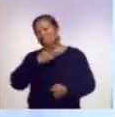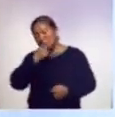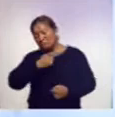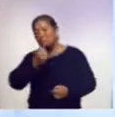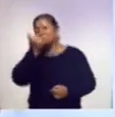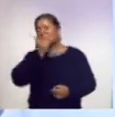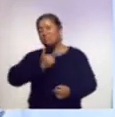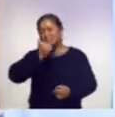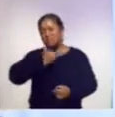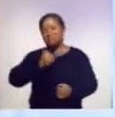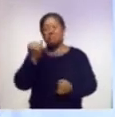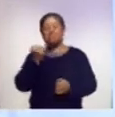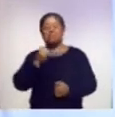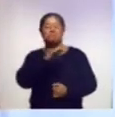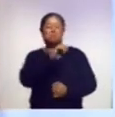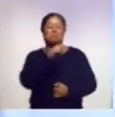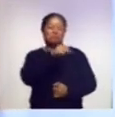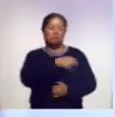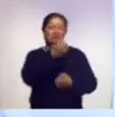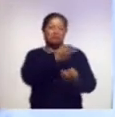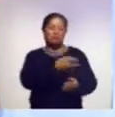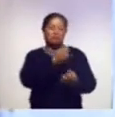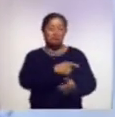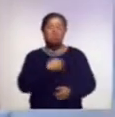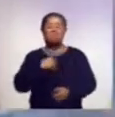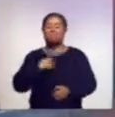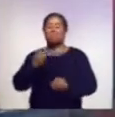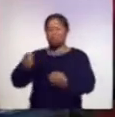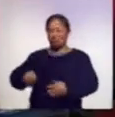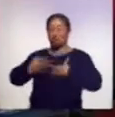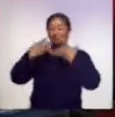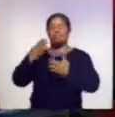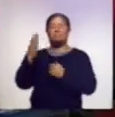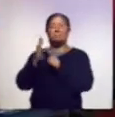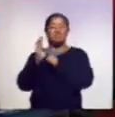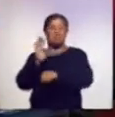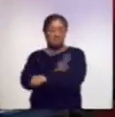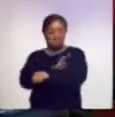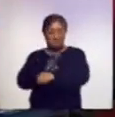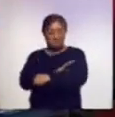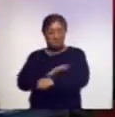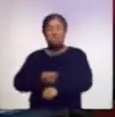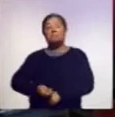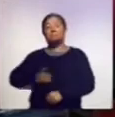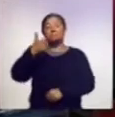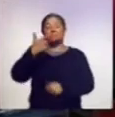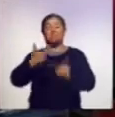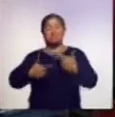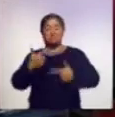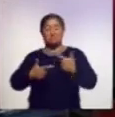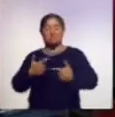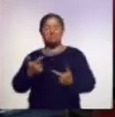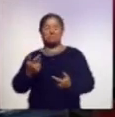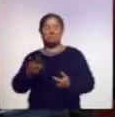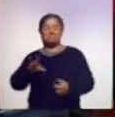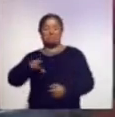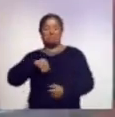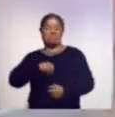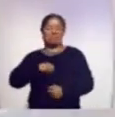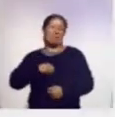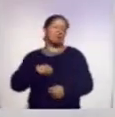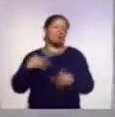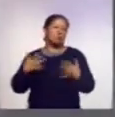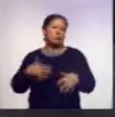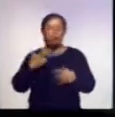pues obviamente, el recibir ese primer beneficio con el calostro y que no tenga complicaciones, sobre todo de manejo de